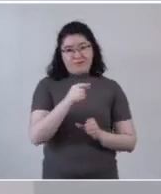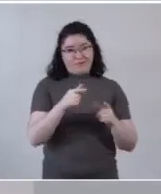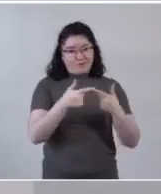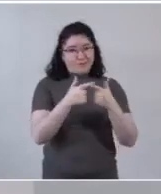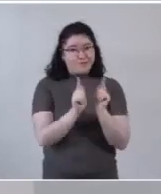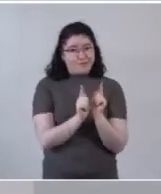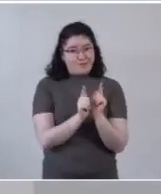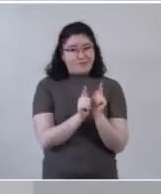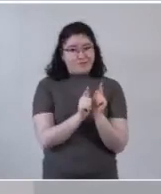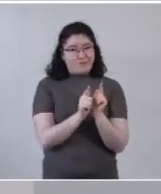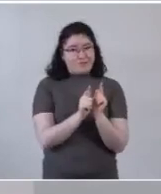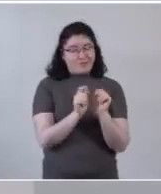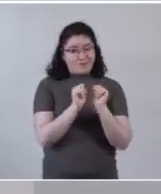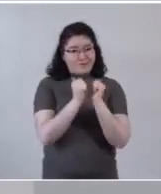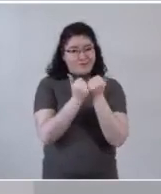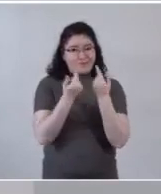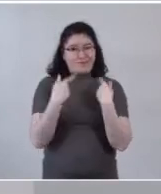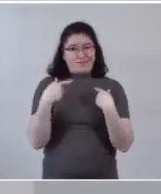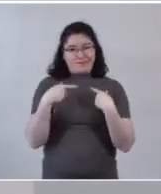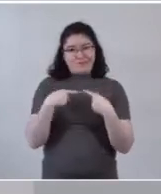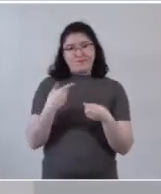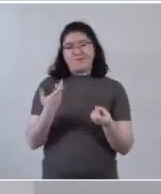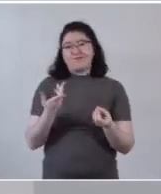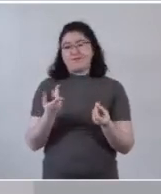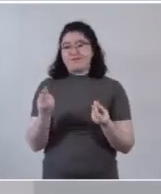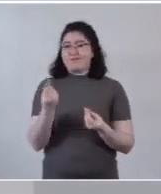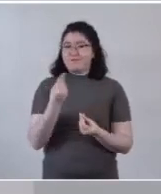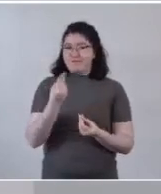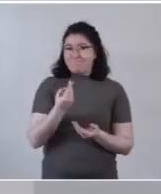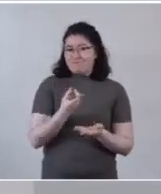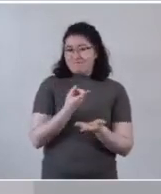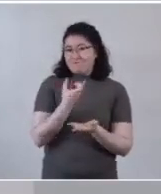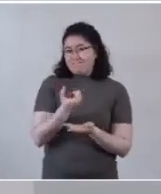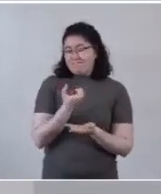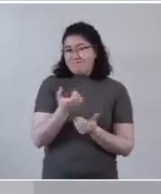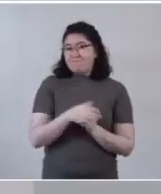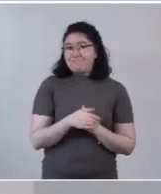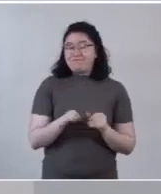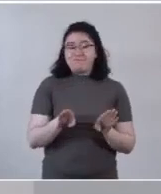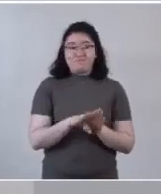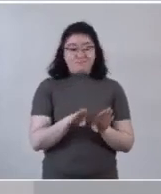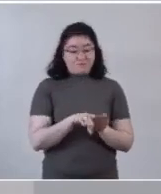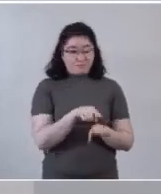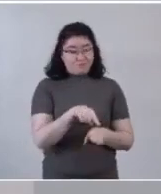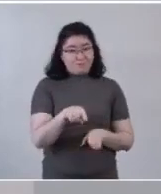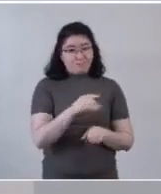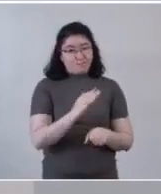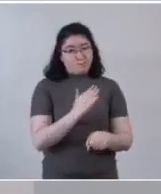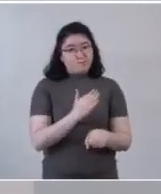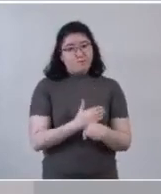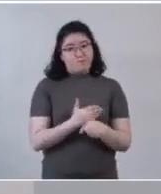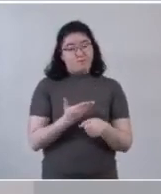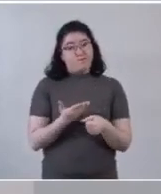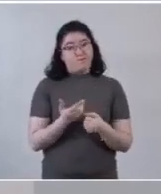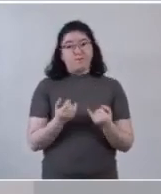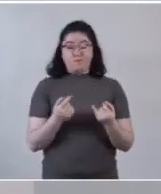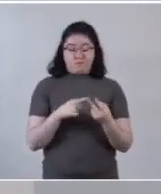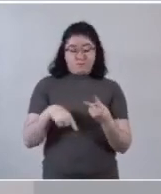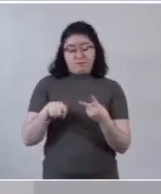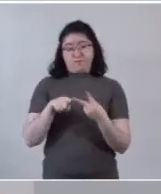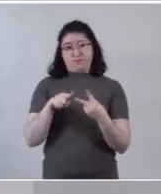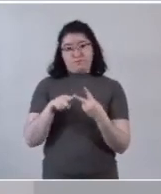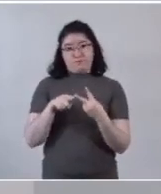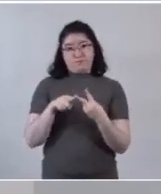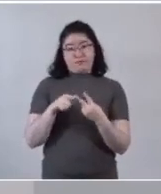colectivo organizado de damnificados cómo es que la Contraloría hace las sanciones. Y segundo, ha